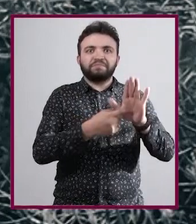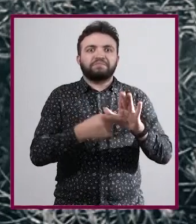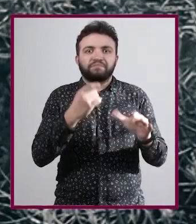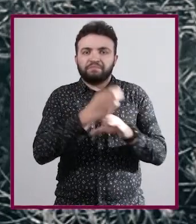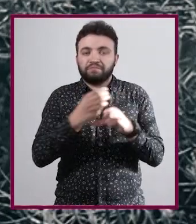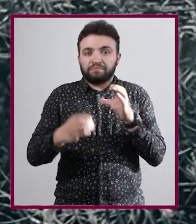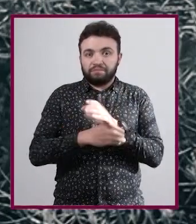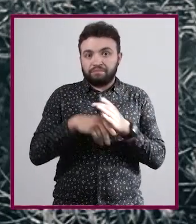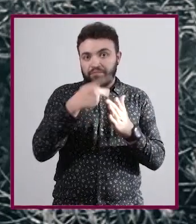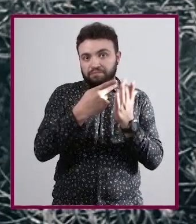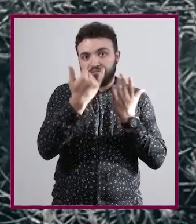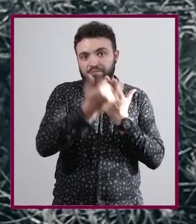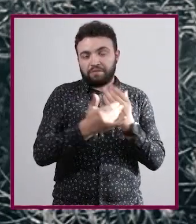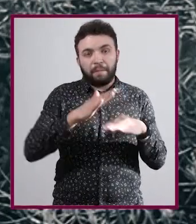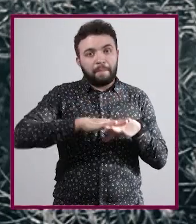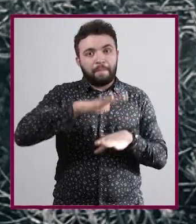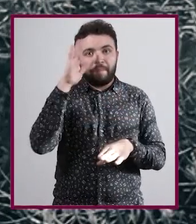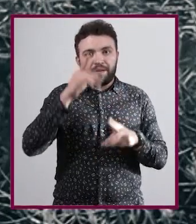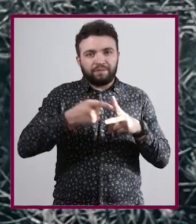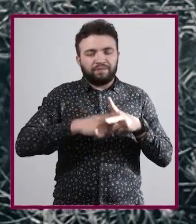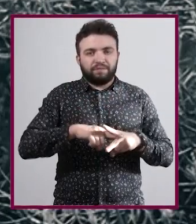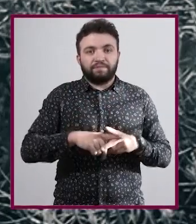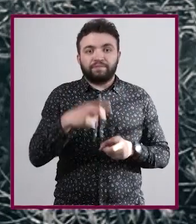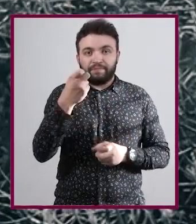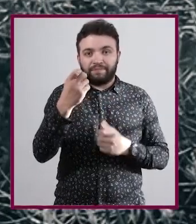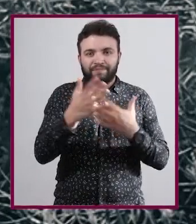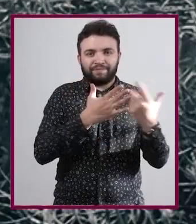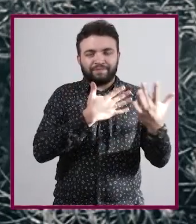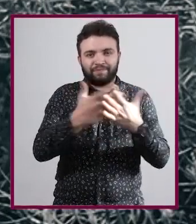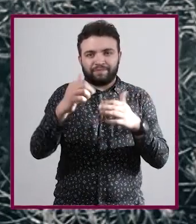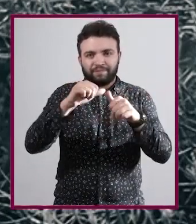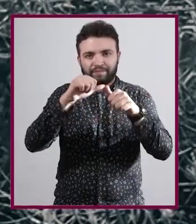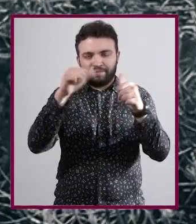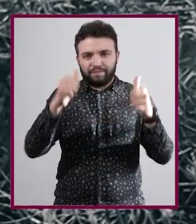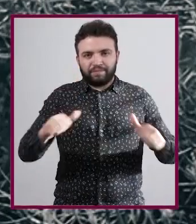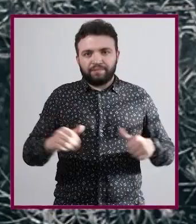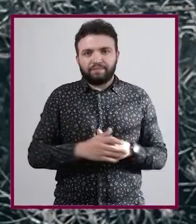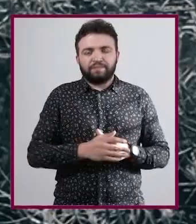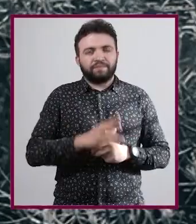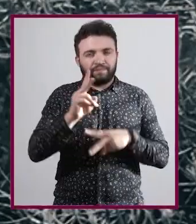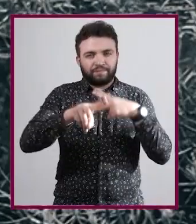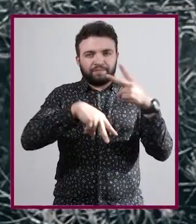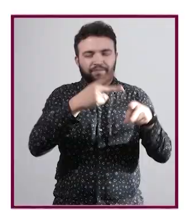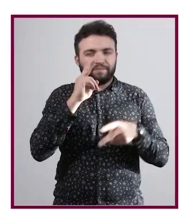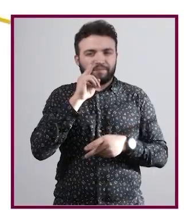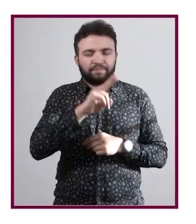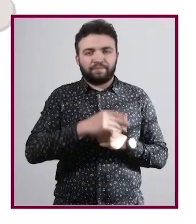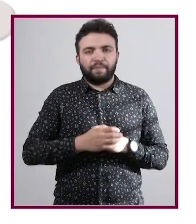sus proyectos más recientes. Esto es De la mano de los artistas. Vámonos con Naomi Rincón Gallardo.